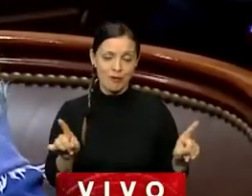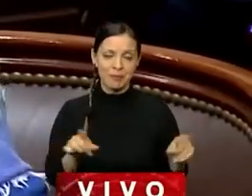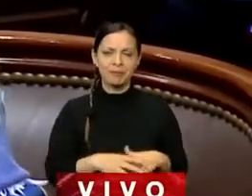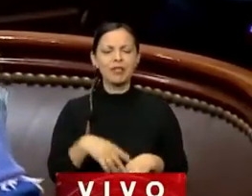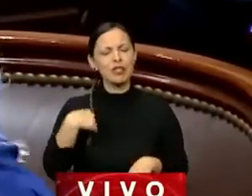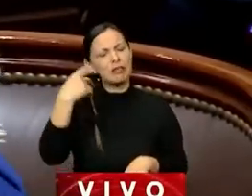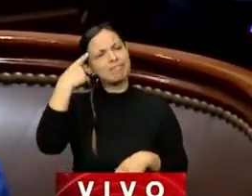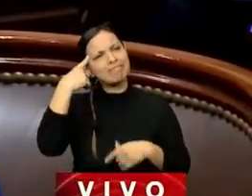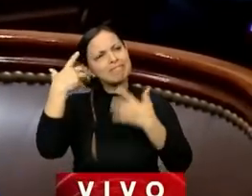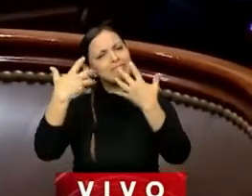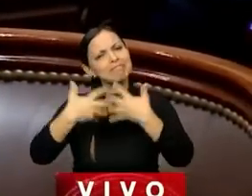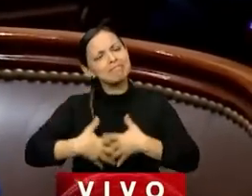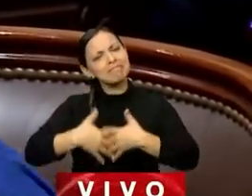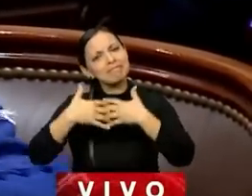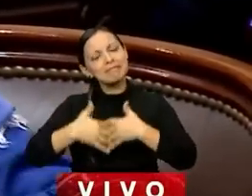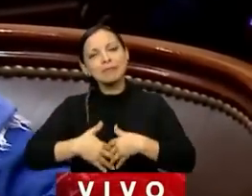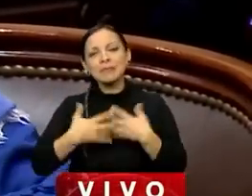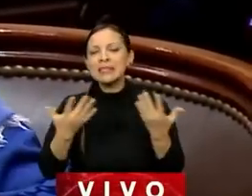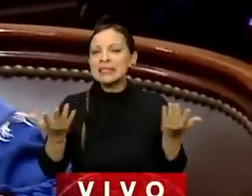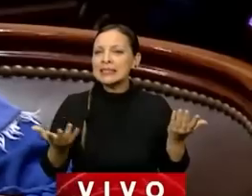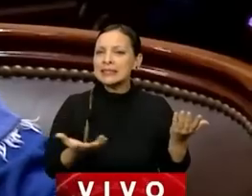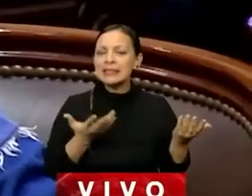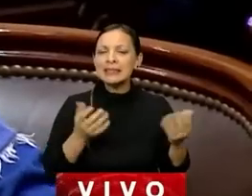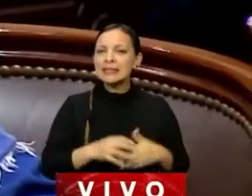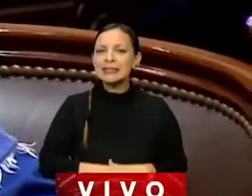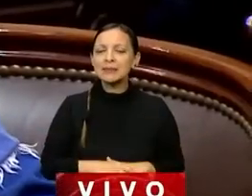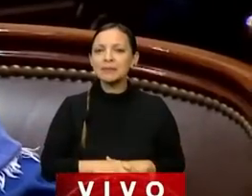ahí me pongo a pensar, miren, a ver,